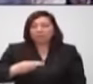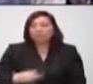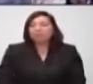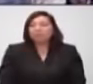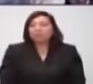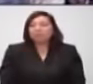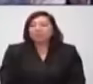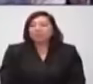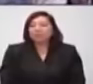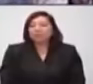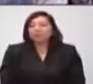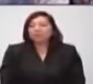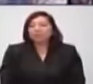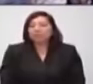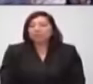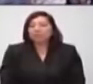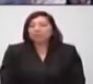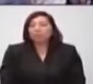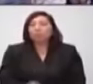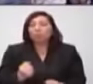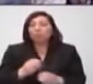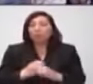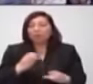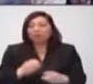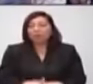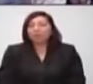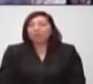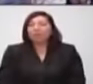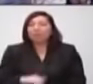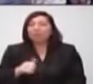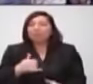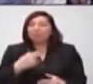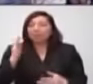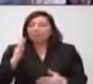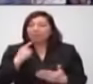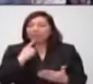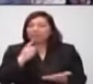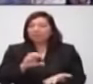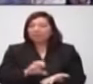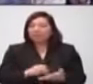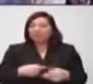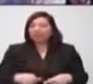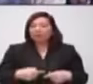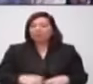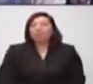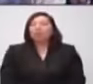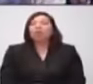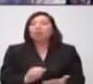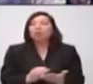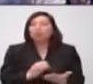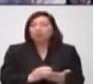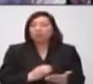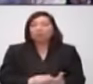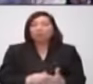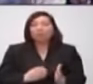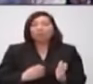ciudad un metropolitano entre Javier Prado y el óvalo Javich. Ese fue el factor de competencia del contrato de concesión en línea